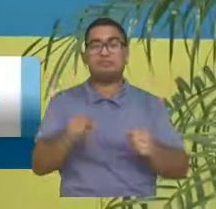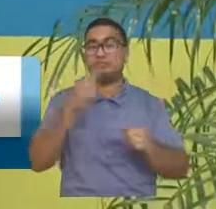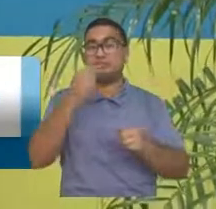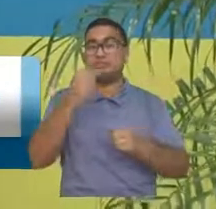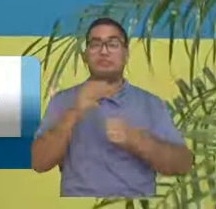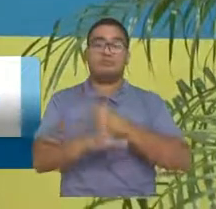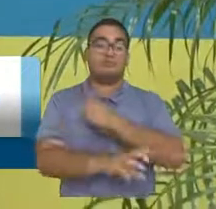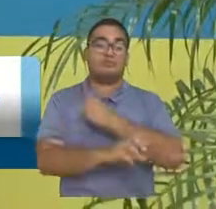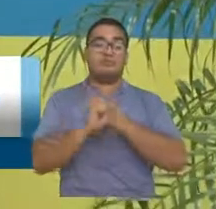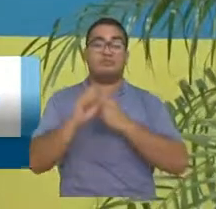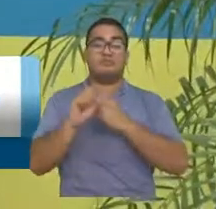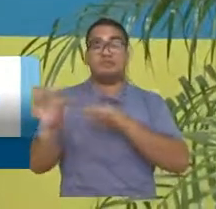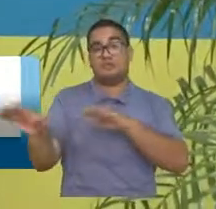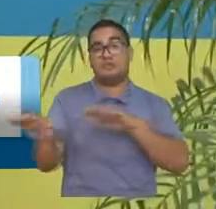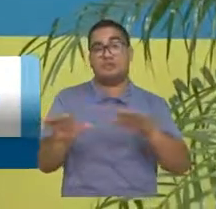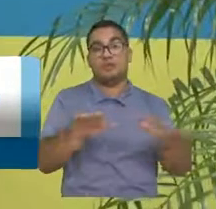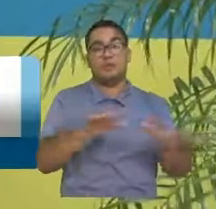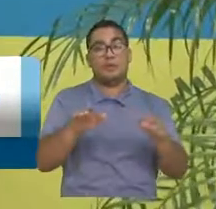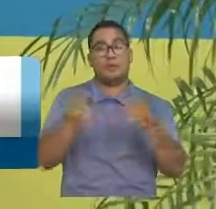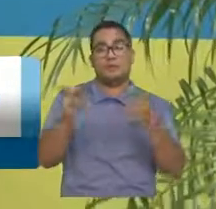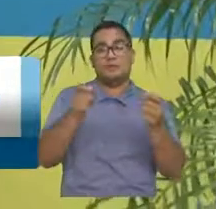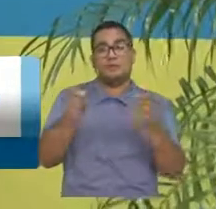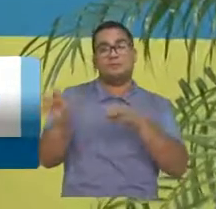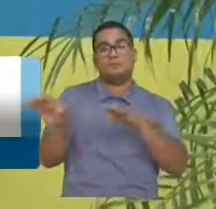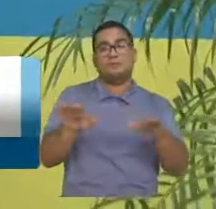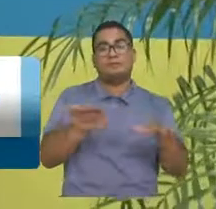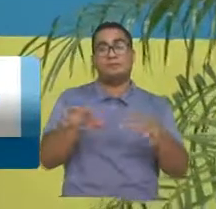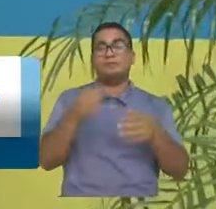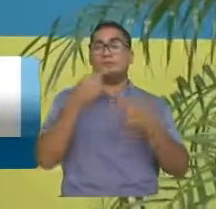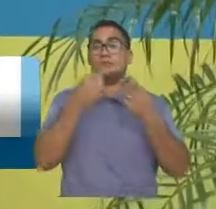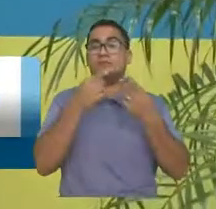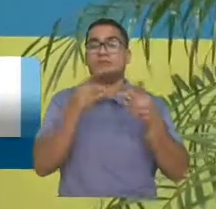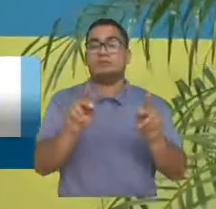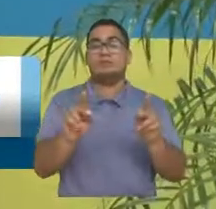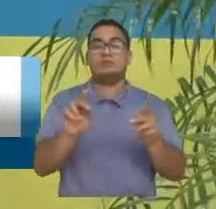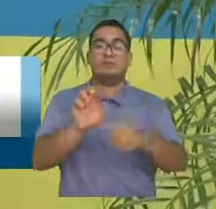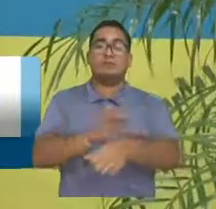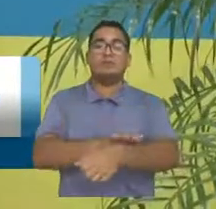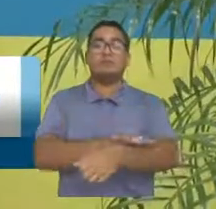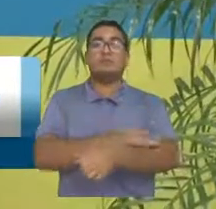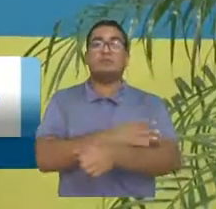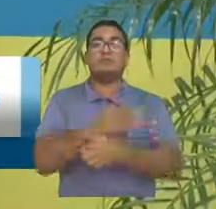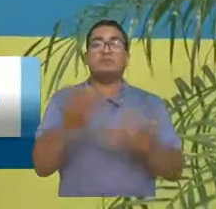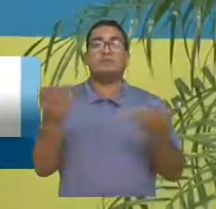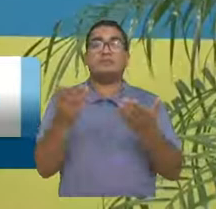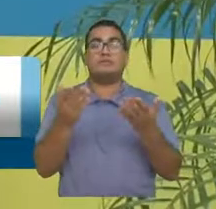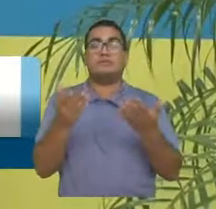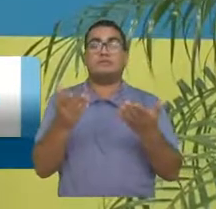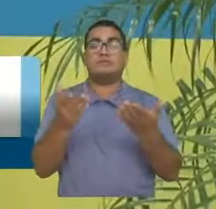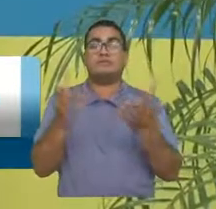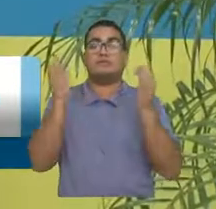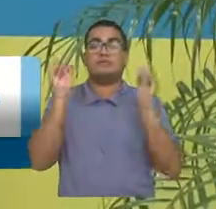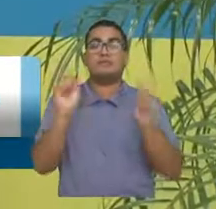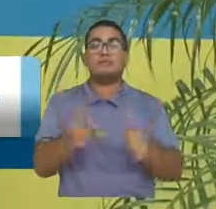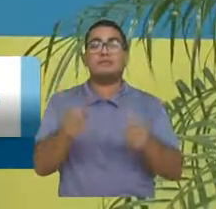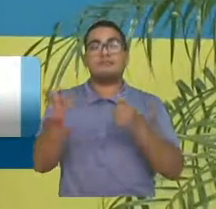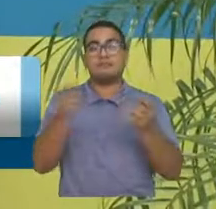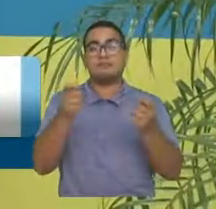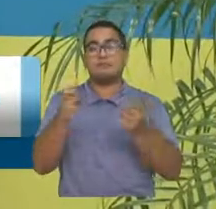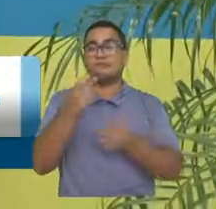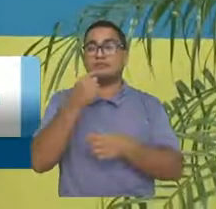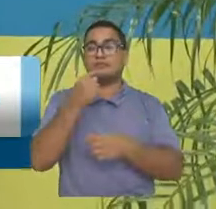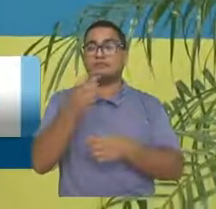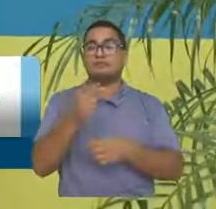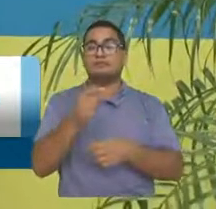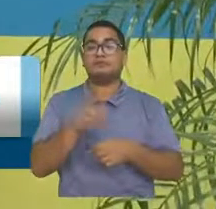No puedo controlar al otro. Pero me hace sentir cosas. pero sí puedo controlar eso que siento.